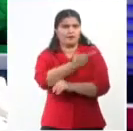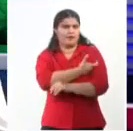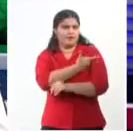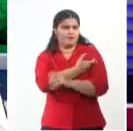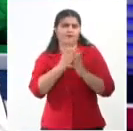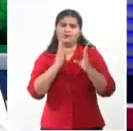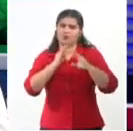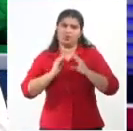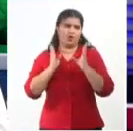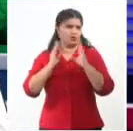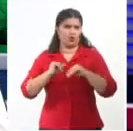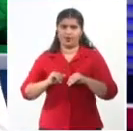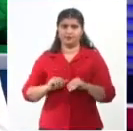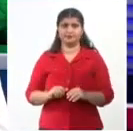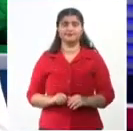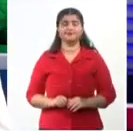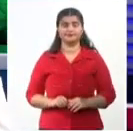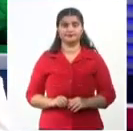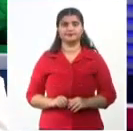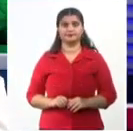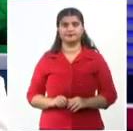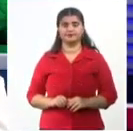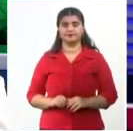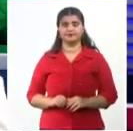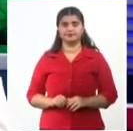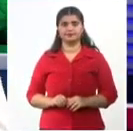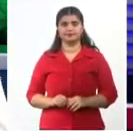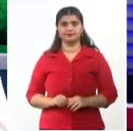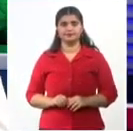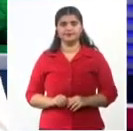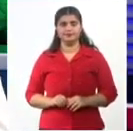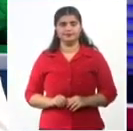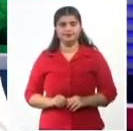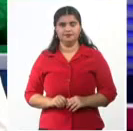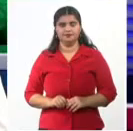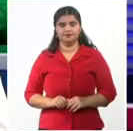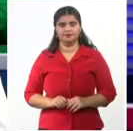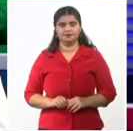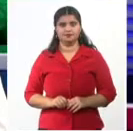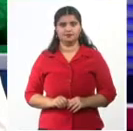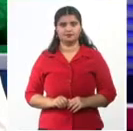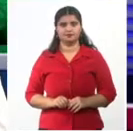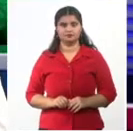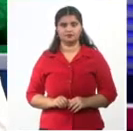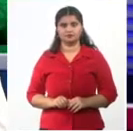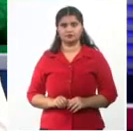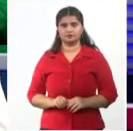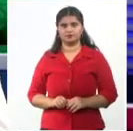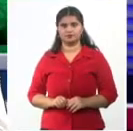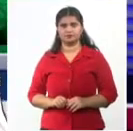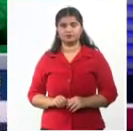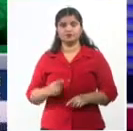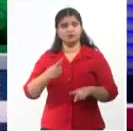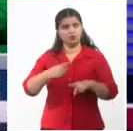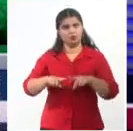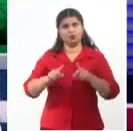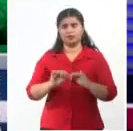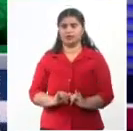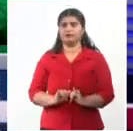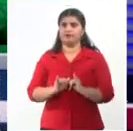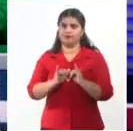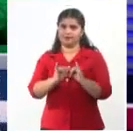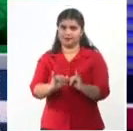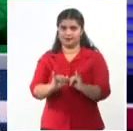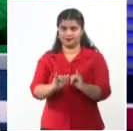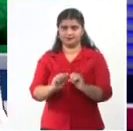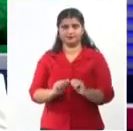vez sea por esta nueva variante que pudiera estar presente. Segundo, su mayor virulencia, su